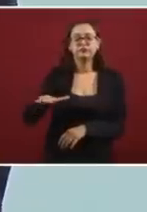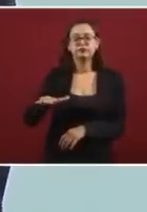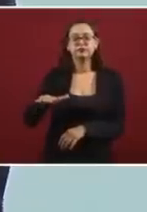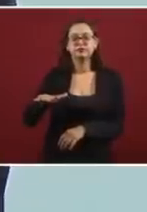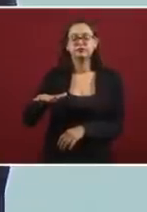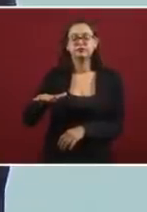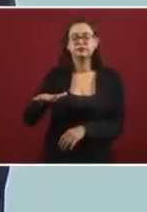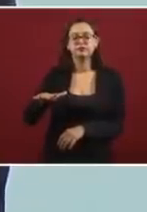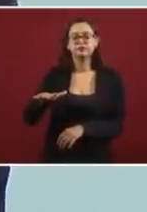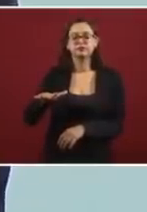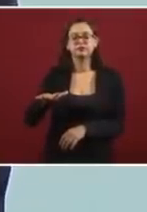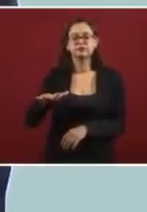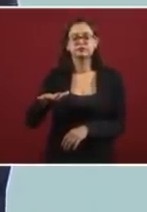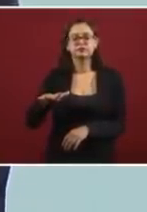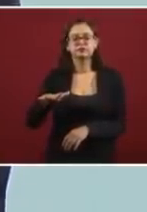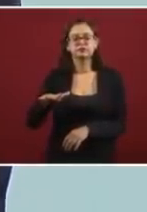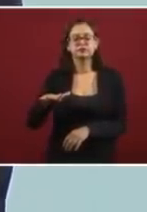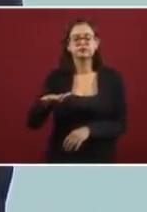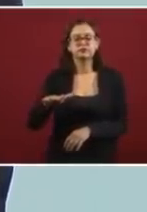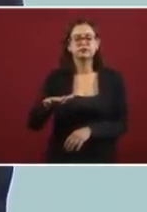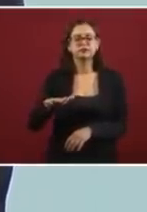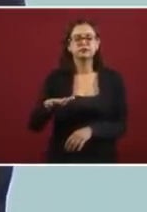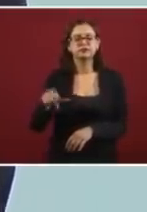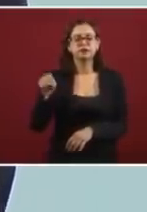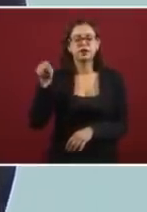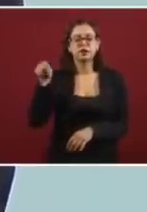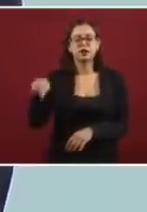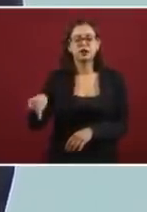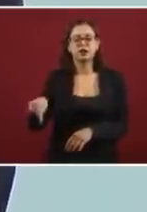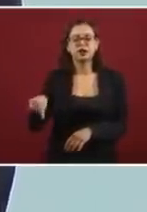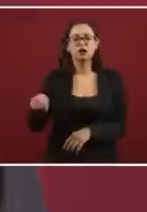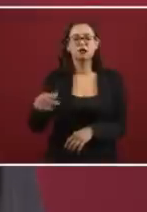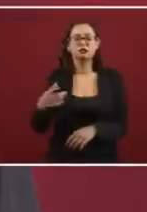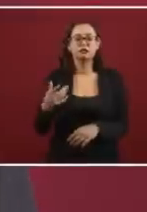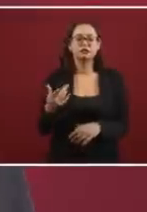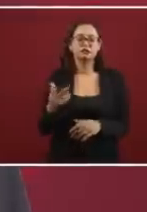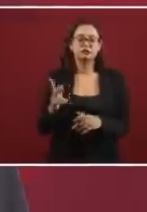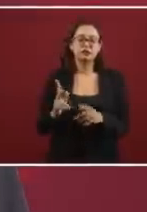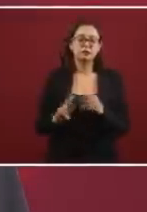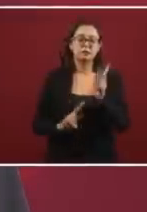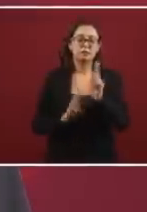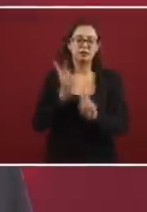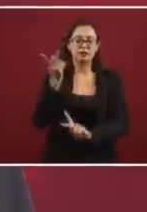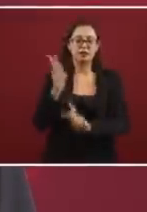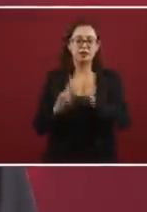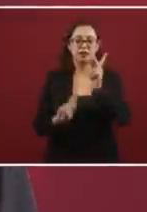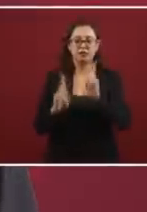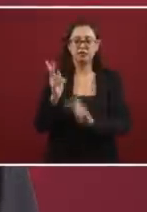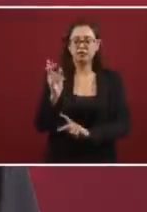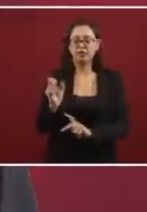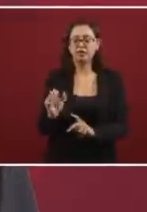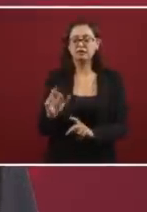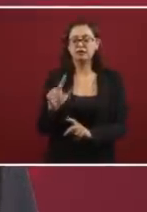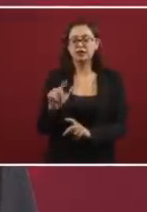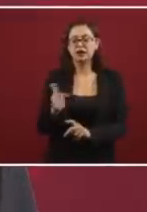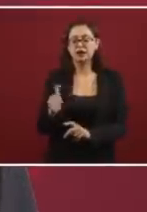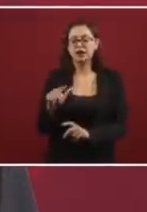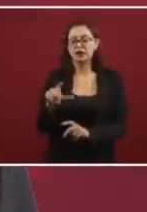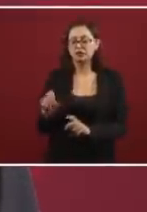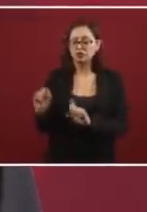se enfrentó el problema del sargazo yo estuve